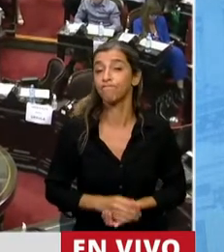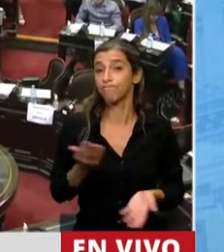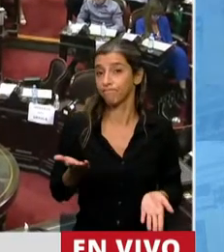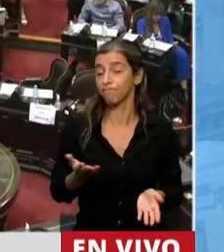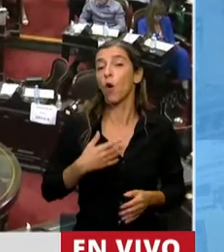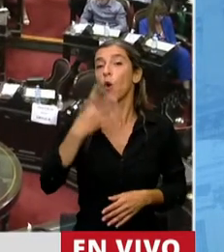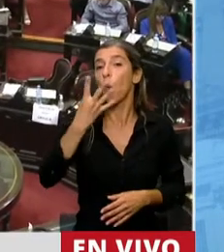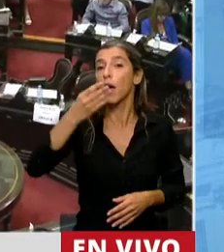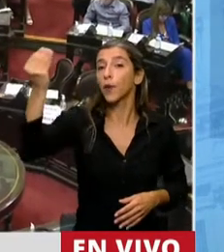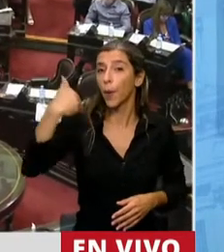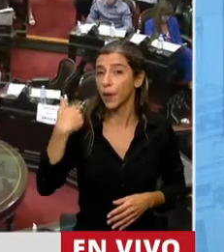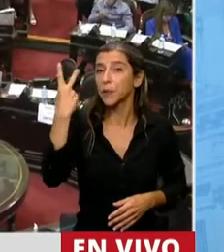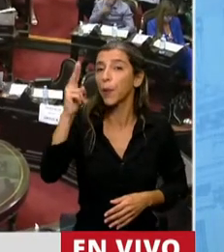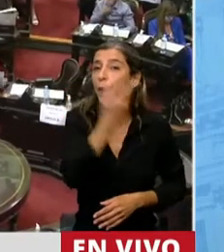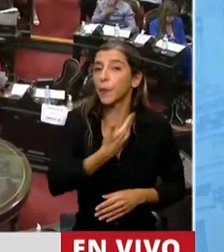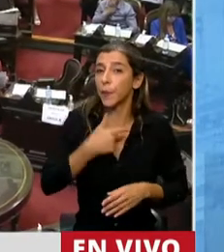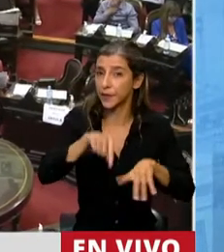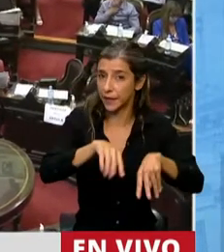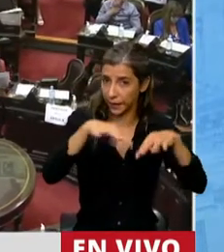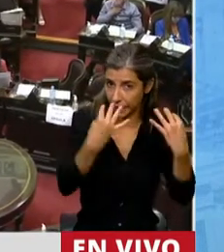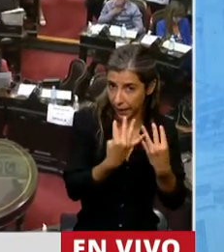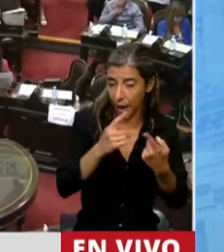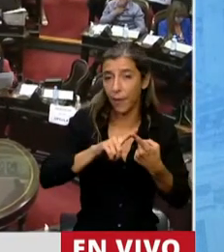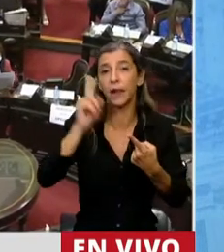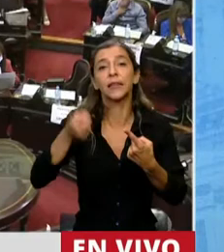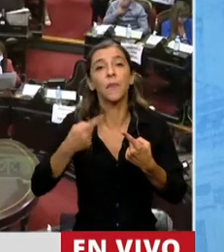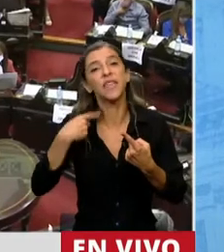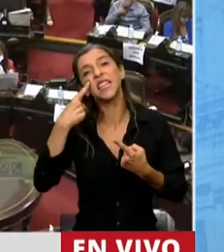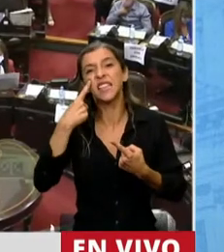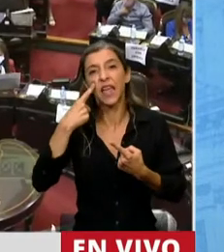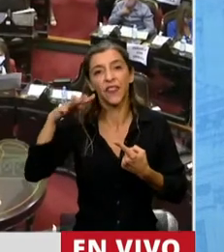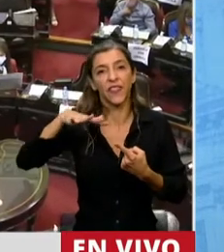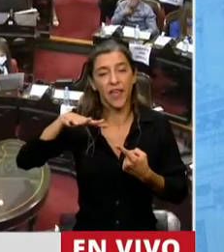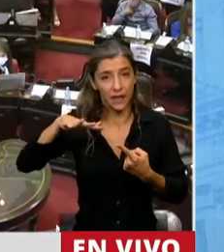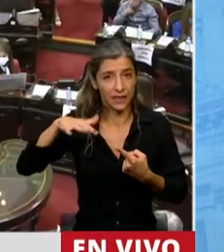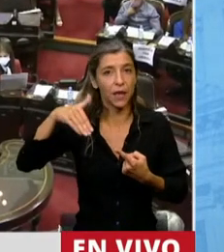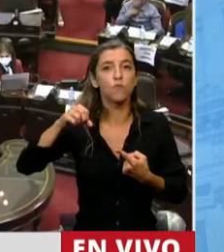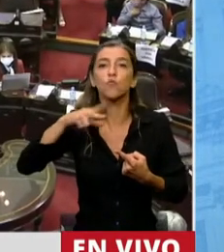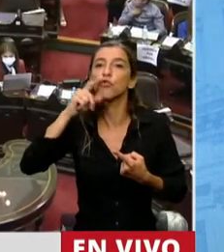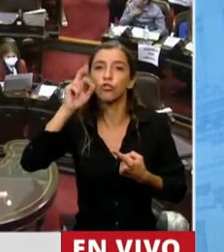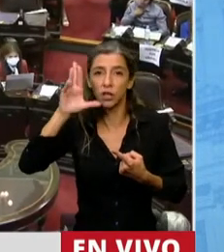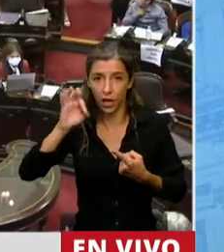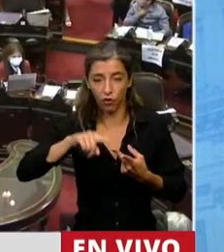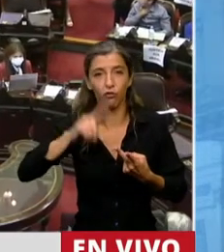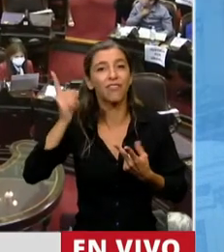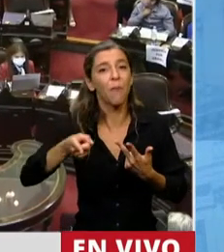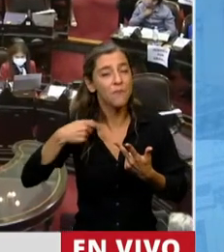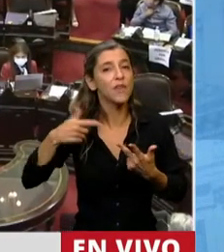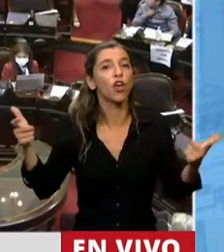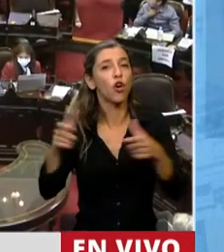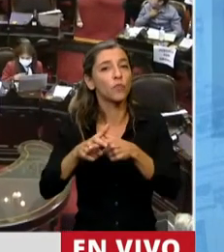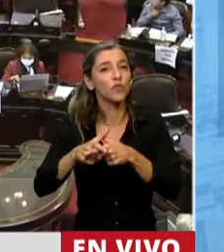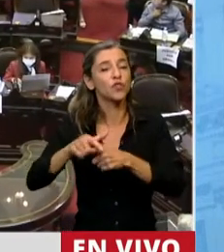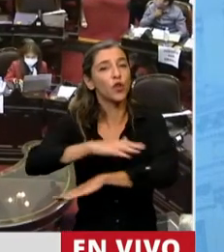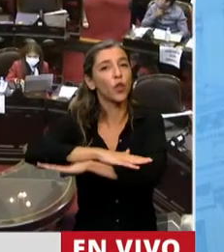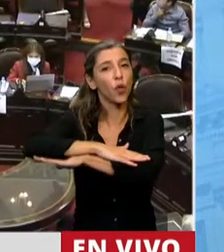de la Cámara, quien fue intendente del municipio de Montero, quien fue presidente de la Comisión de Disciplina del